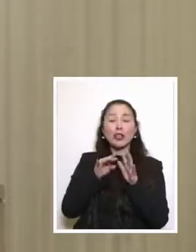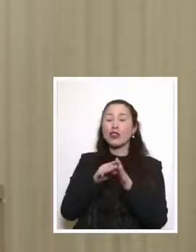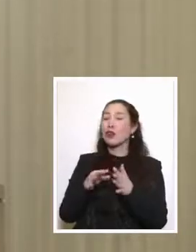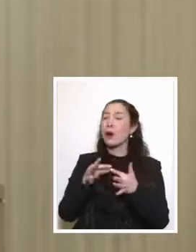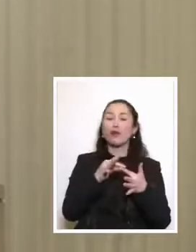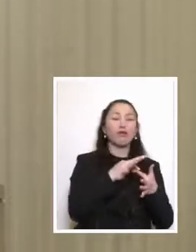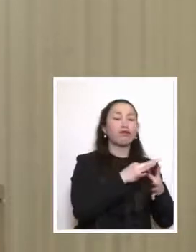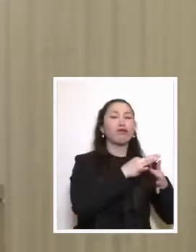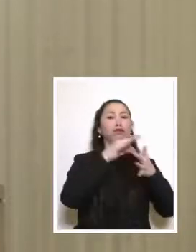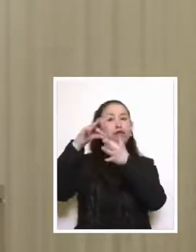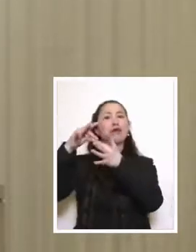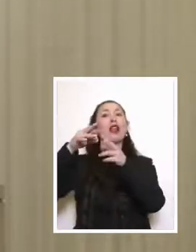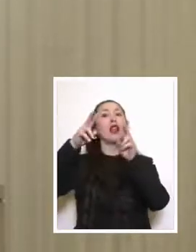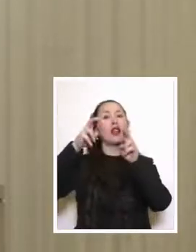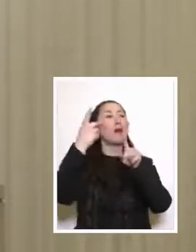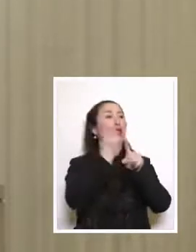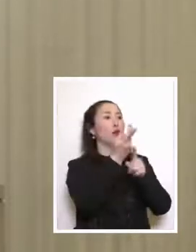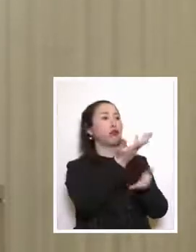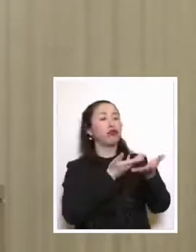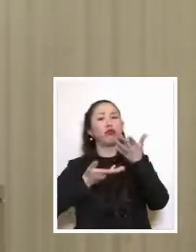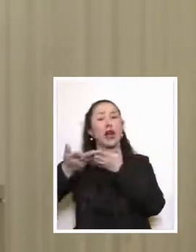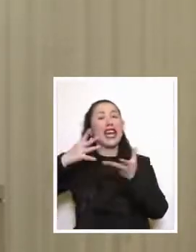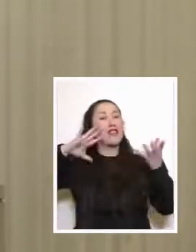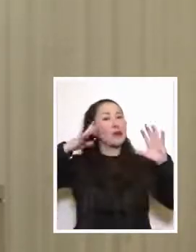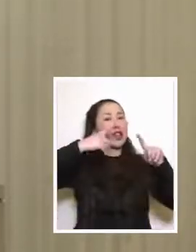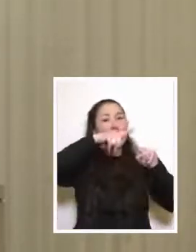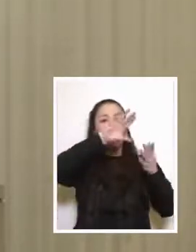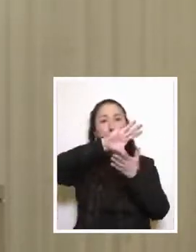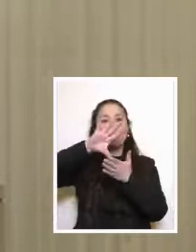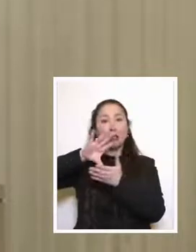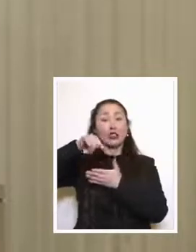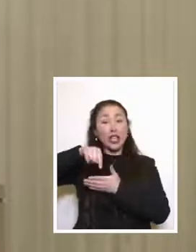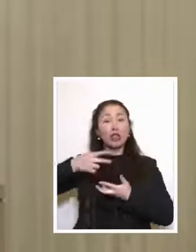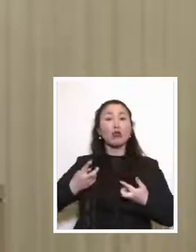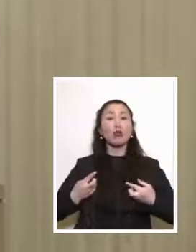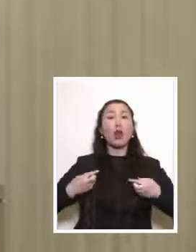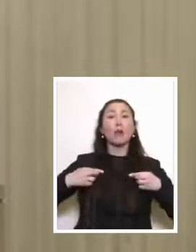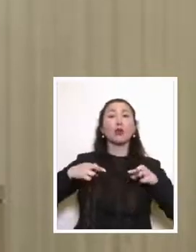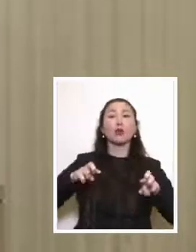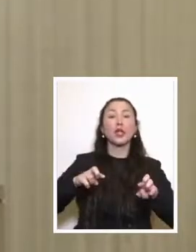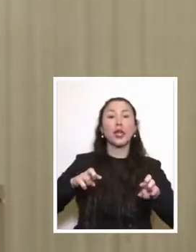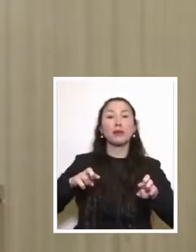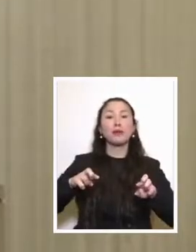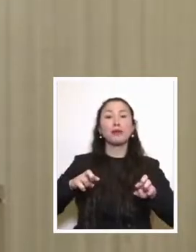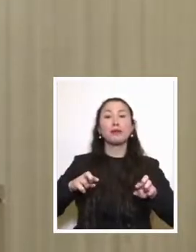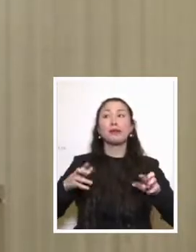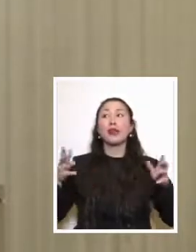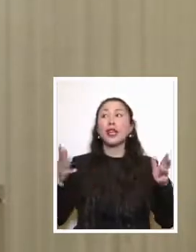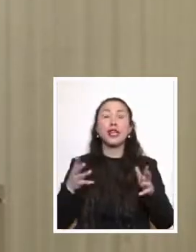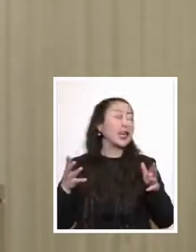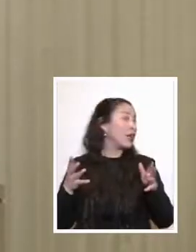mundial. Por lo tanto, tenemos una oportunidad aquí también histórica en plantear los